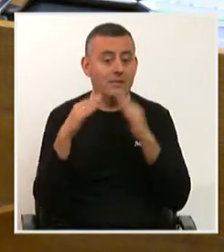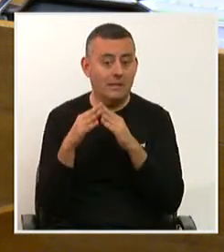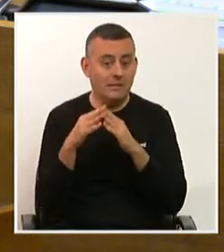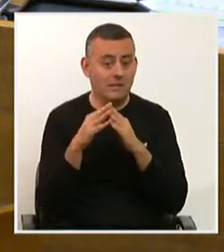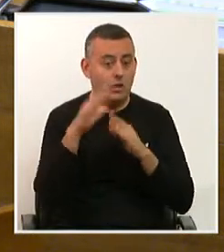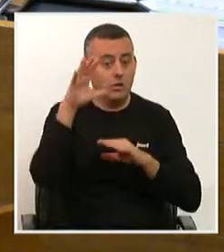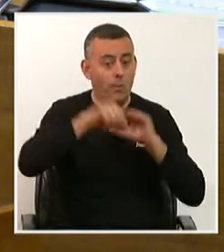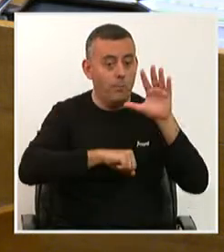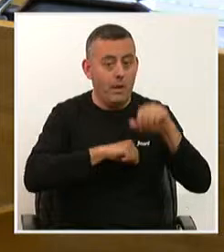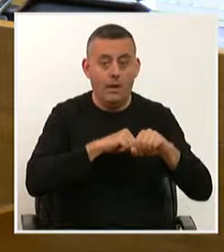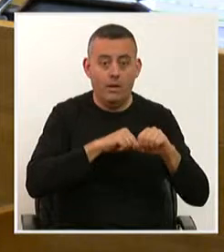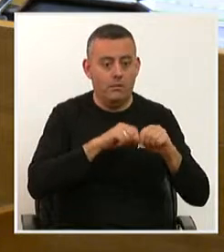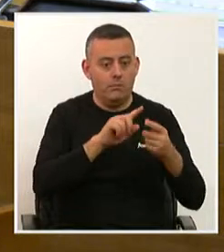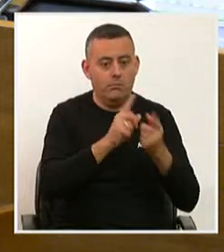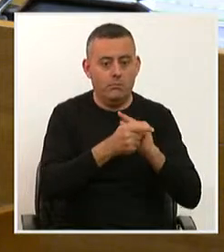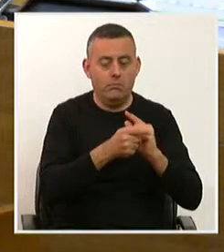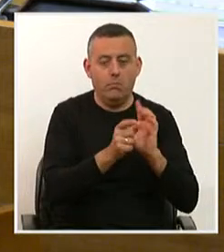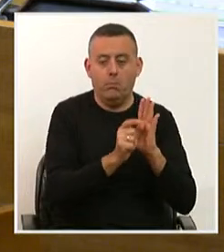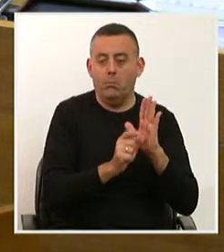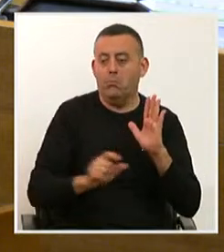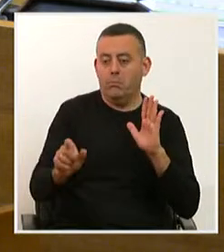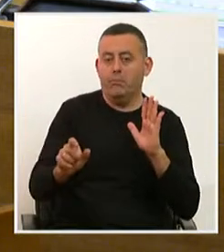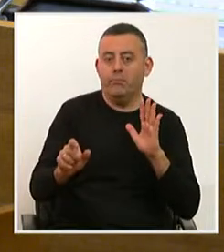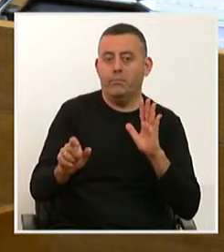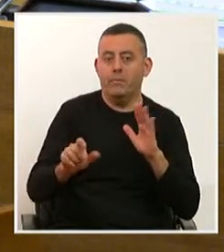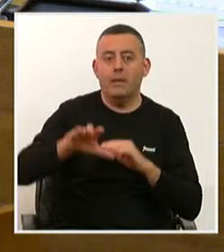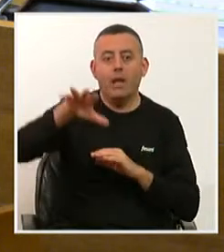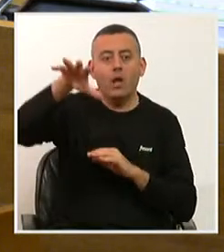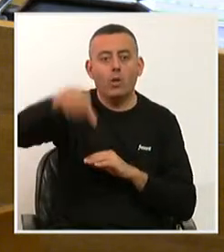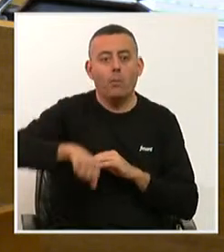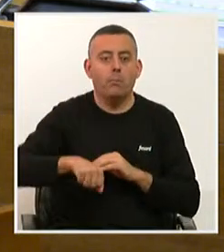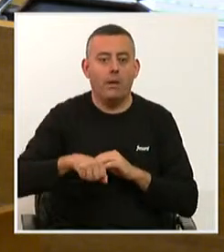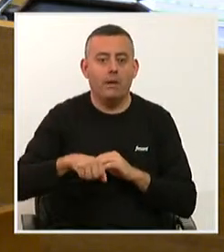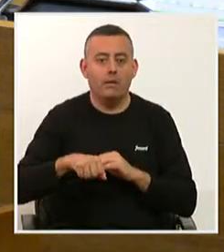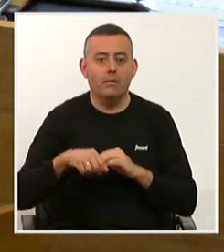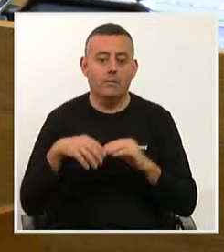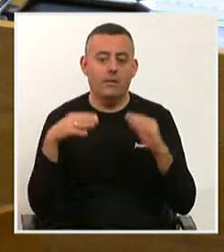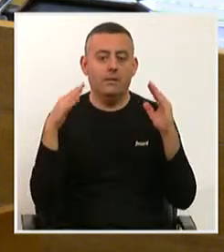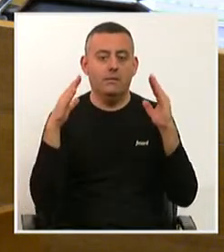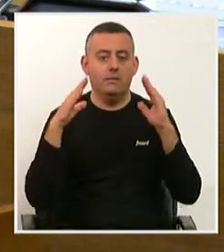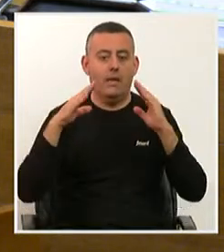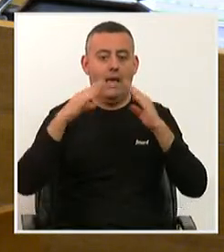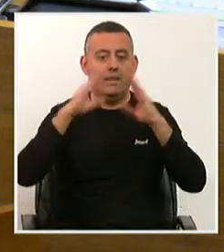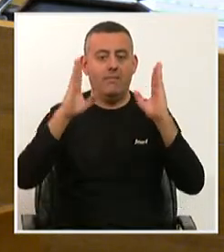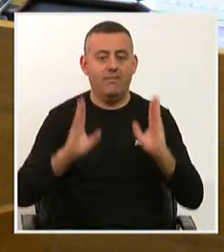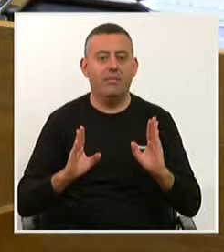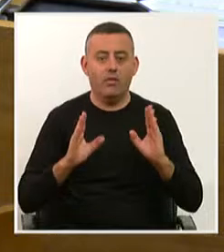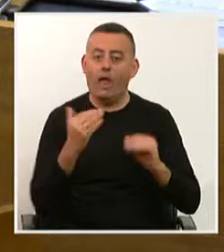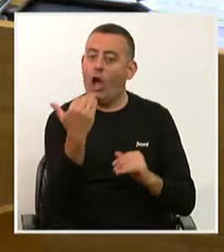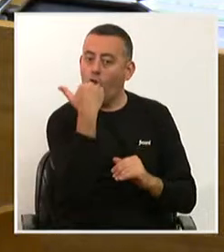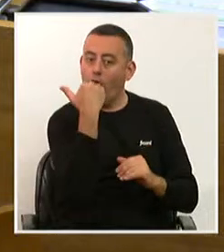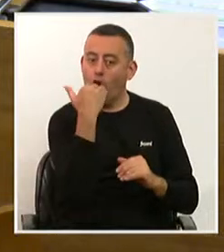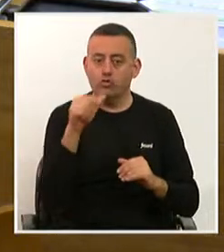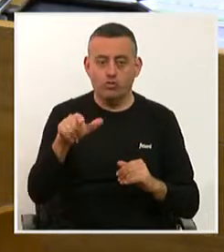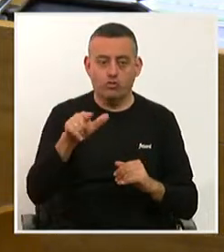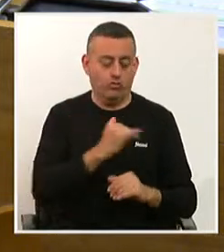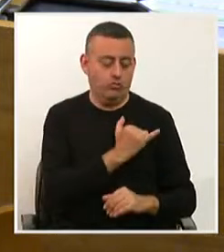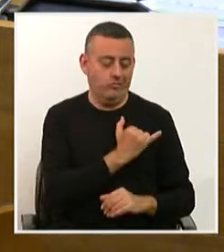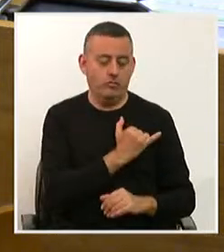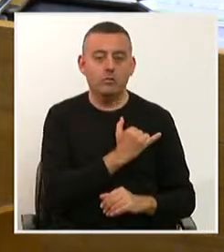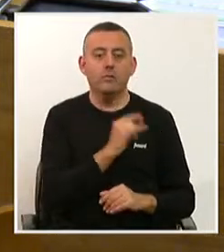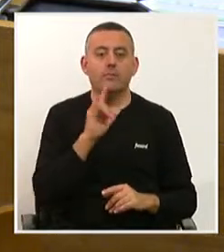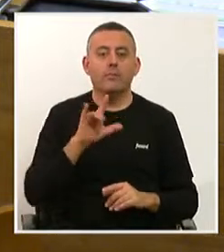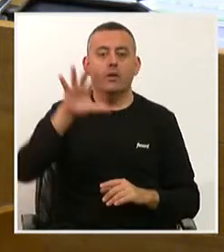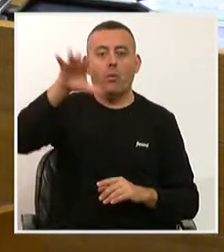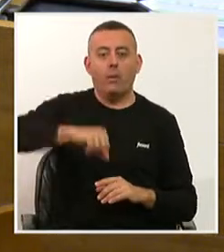para comprar un edificio el de correos para ver cómodamente las mascletaes de las fallas valencianas 6 millones